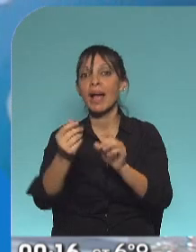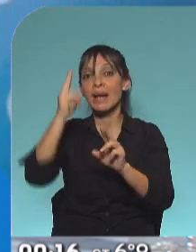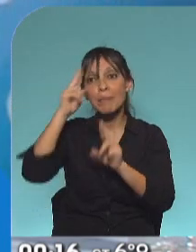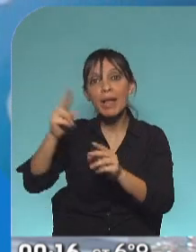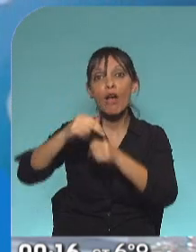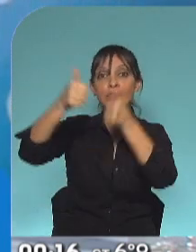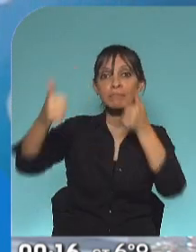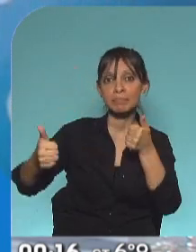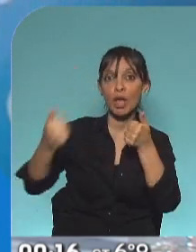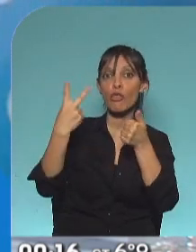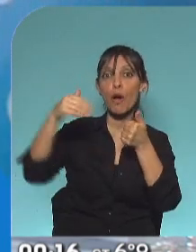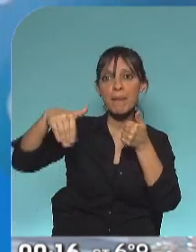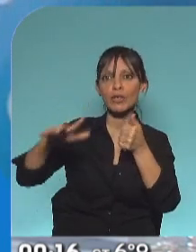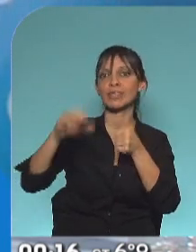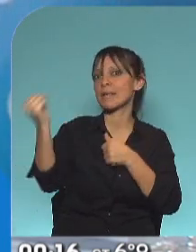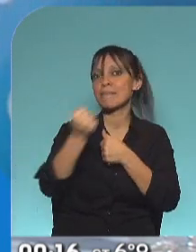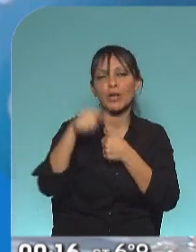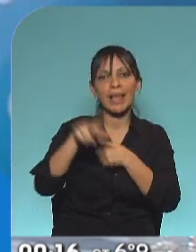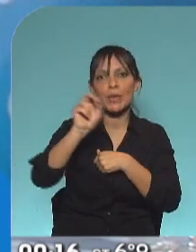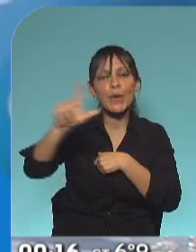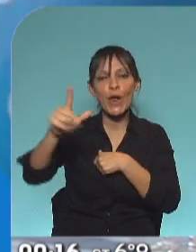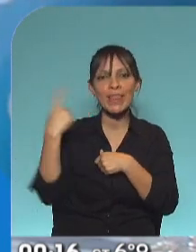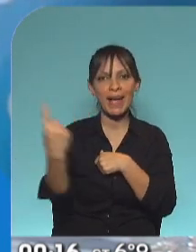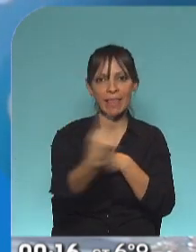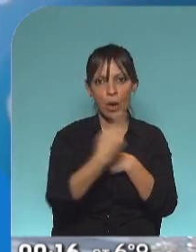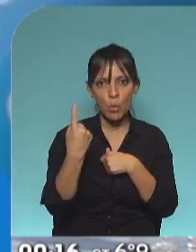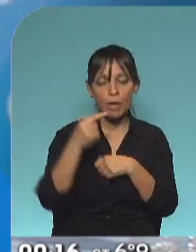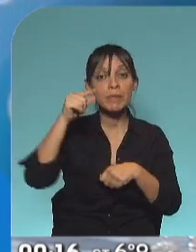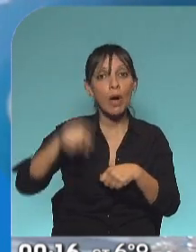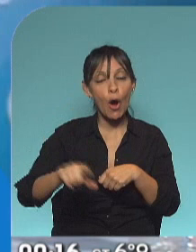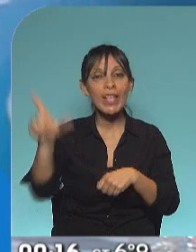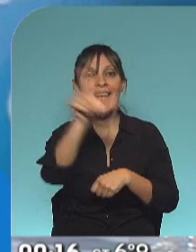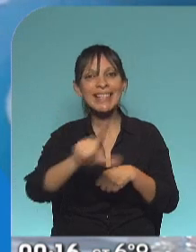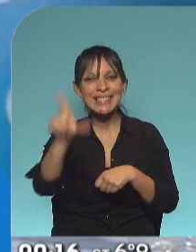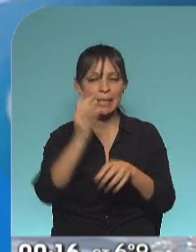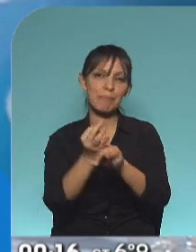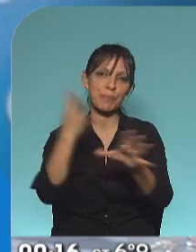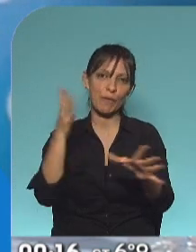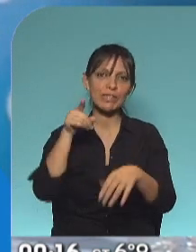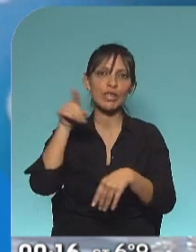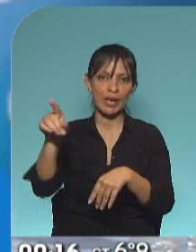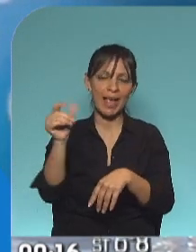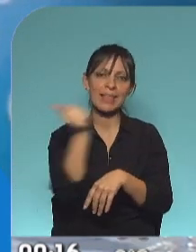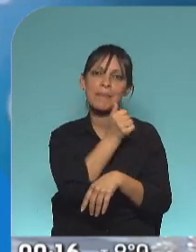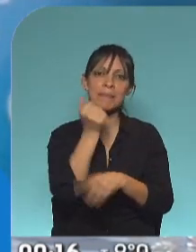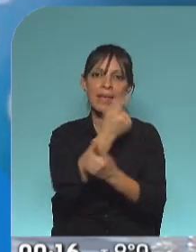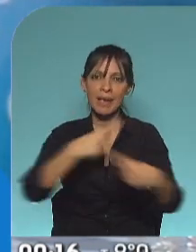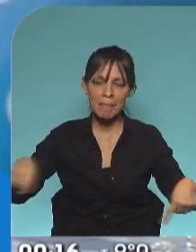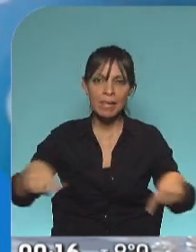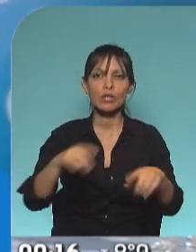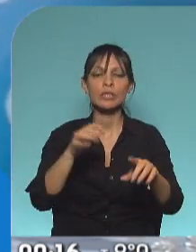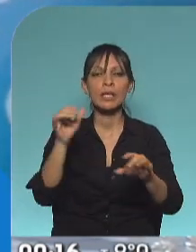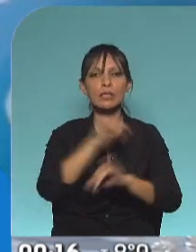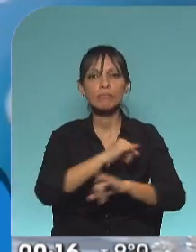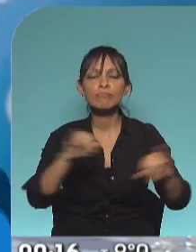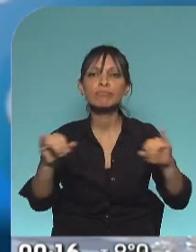bien importante en lograrlo. Hoy la licenciada Tarragona, que es subsecretaria de Medicamentos e Información Estratégica,